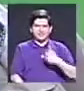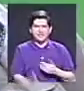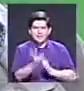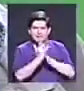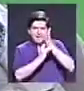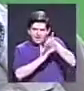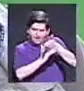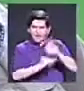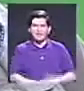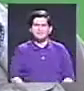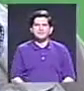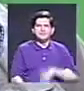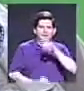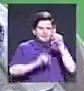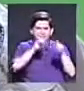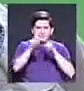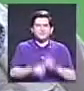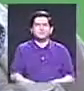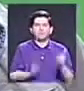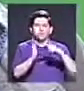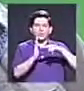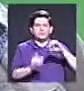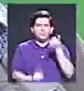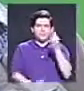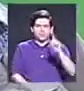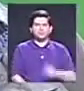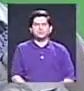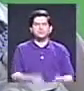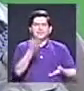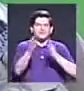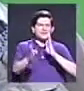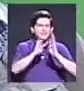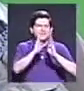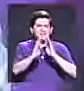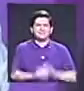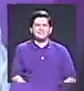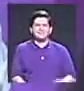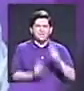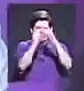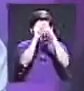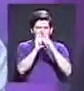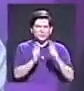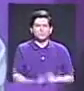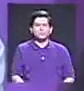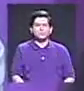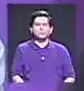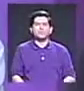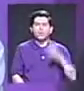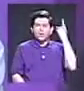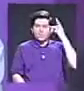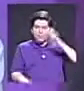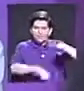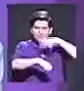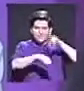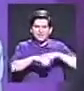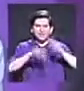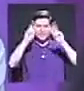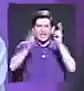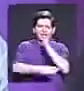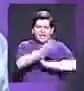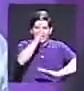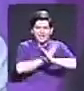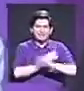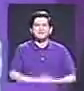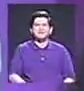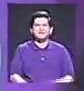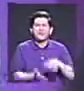medio de la encuesta del Censo 2011. Tal vez hablando por puntos, la PONADIS, ¿verdad? La Política Nacional en Materia de Discapacidad, de repente ha